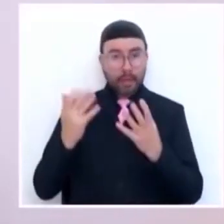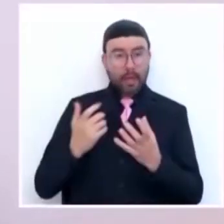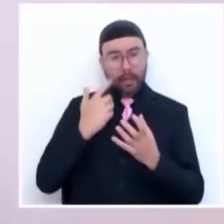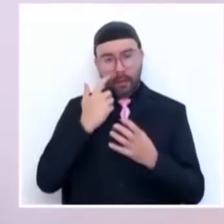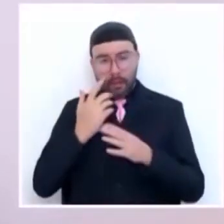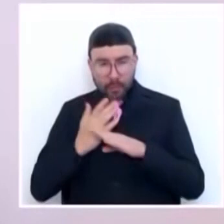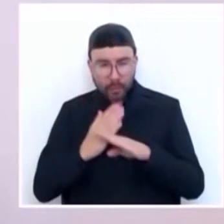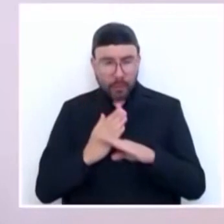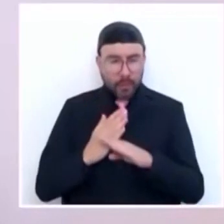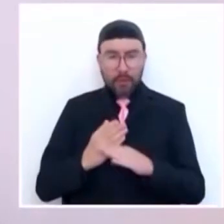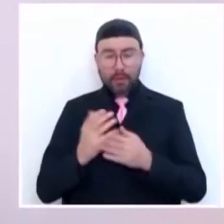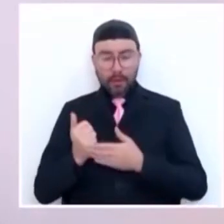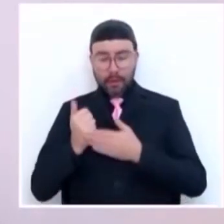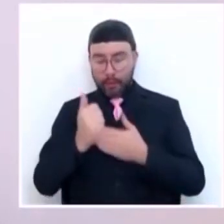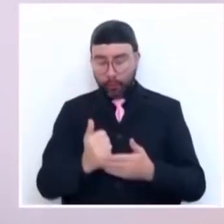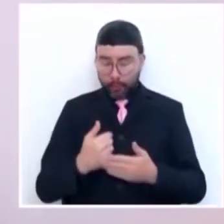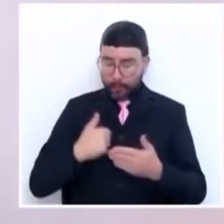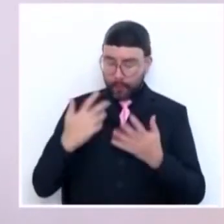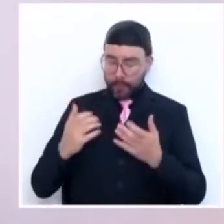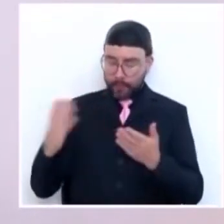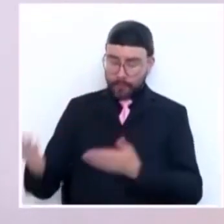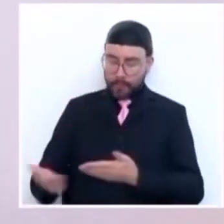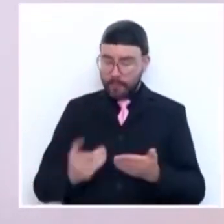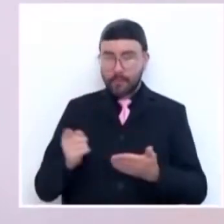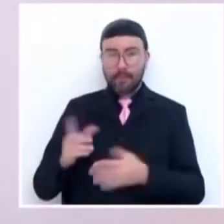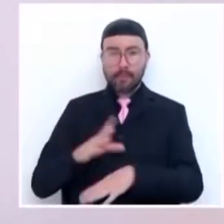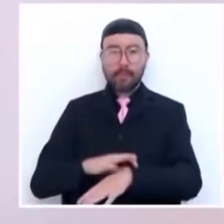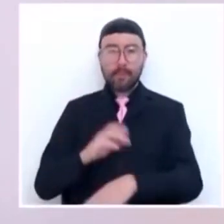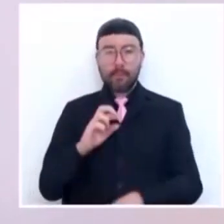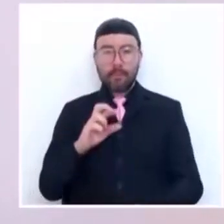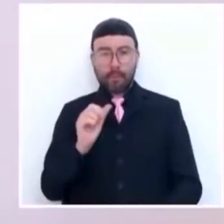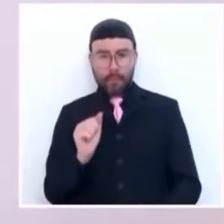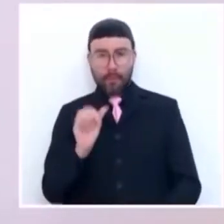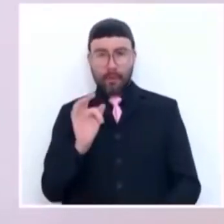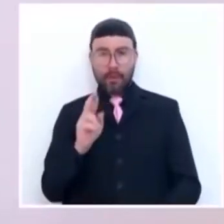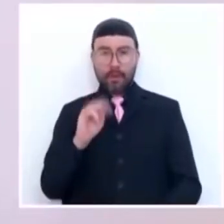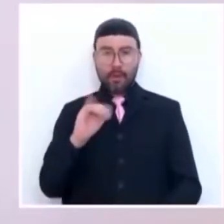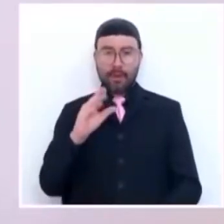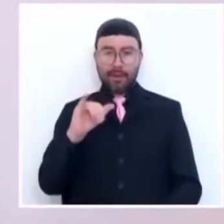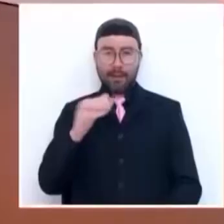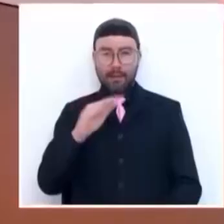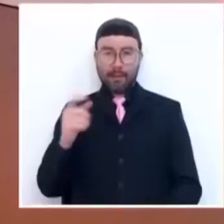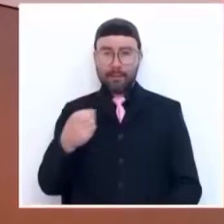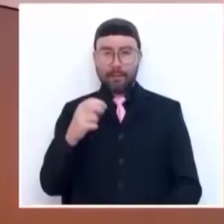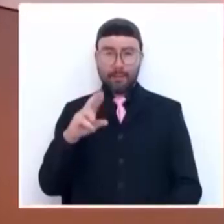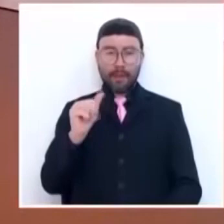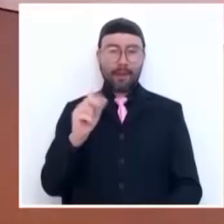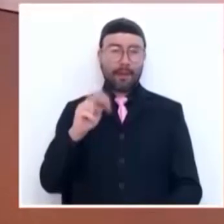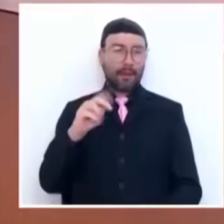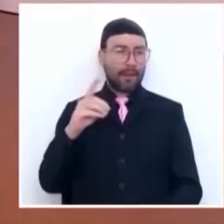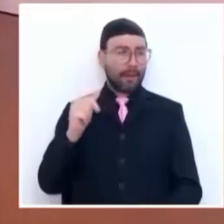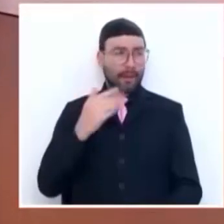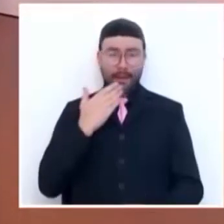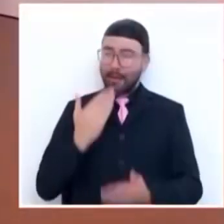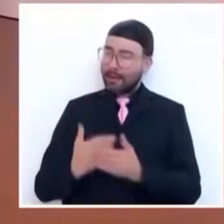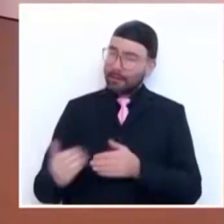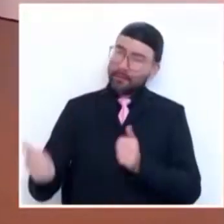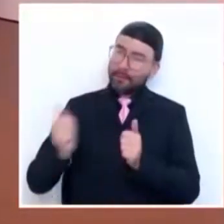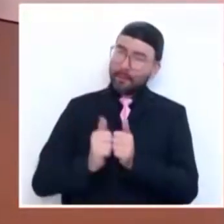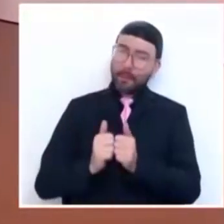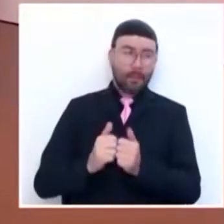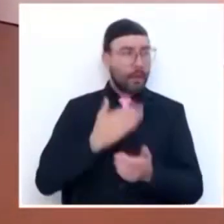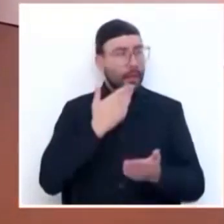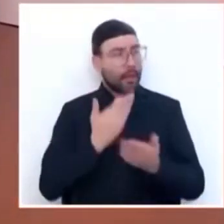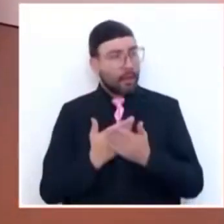preventiva. Y quiero darle la bienvenida a la doctora Patricia Granada. Muchas gracias por estar con nosotros. Muchas gracias, doctor